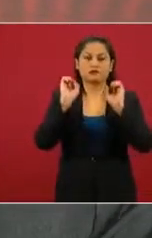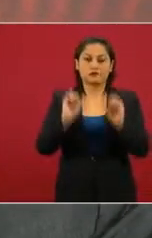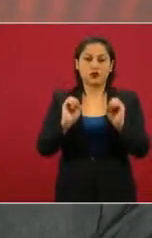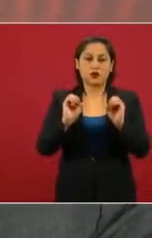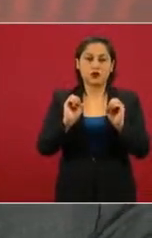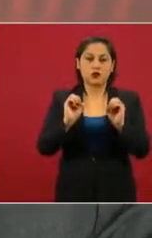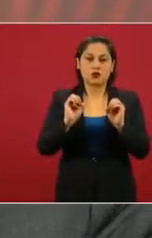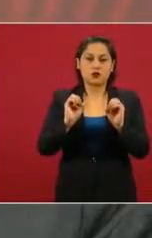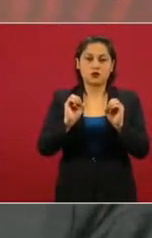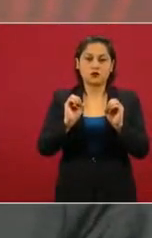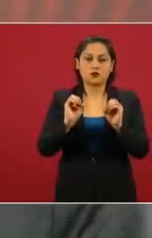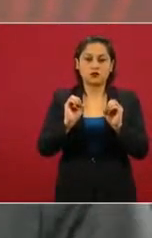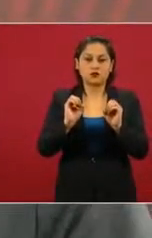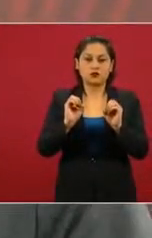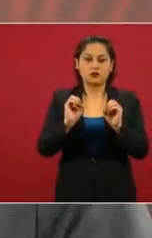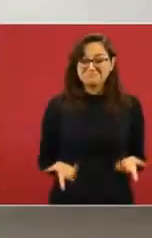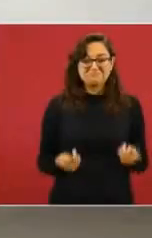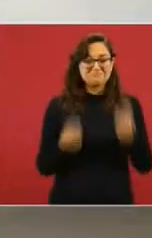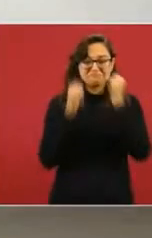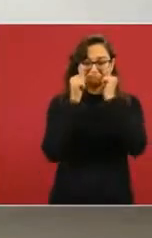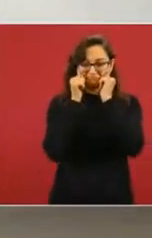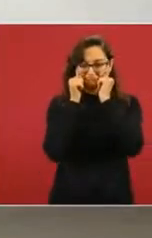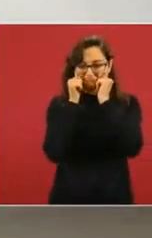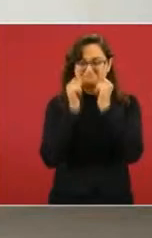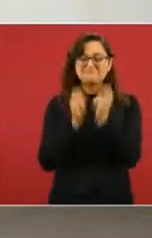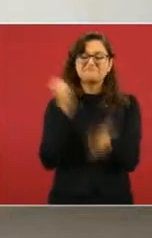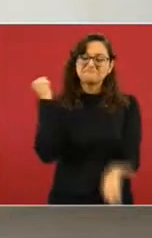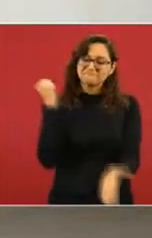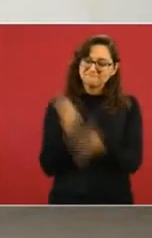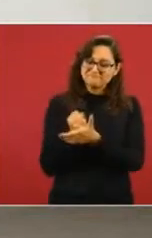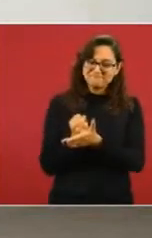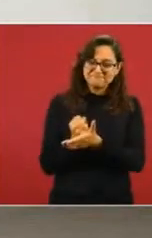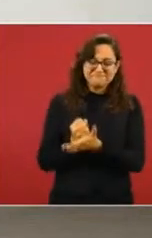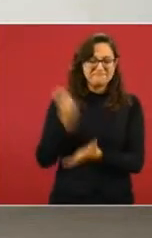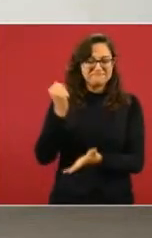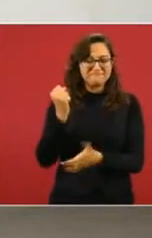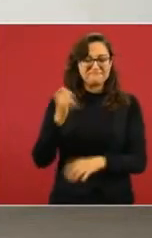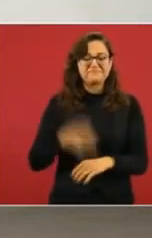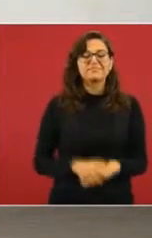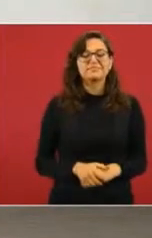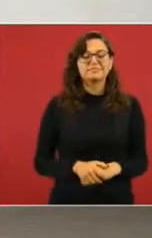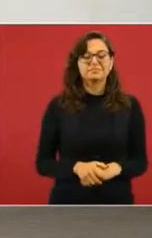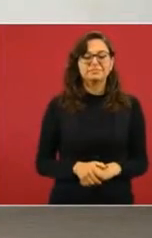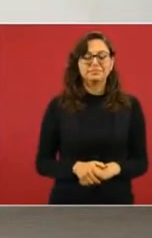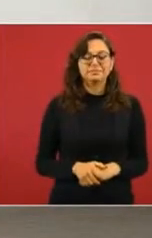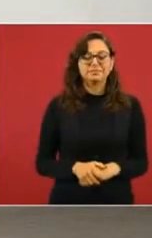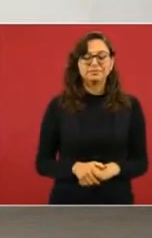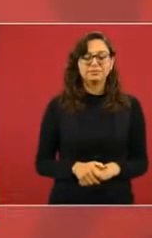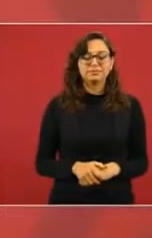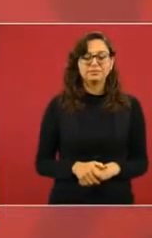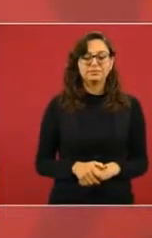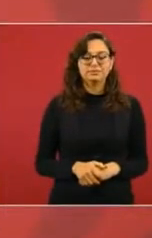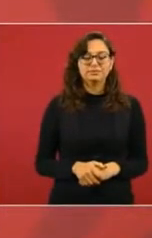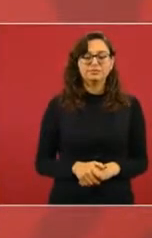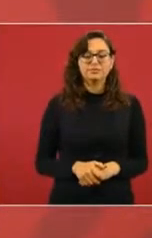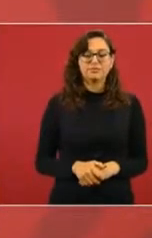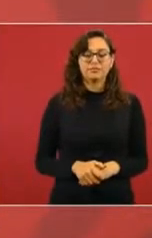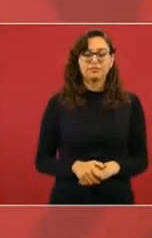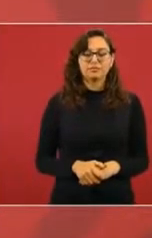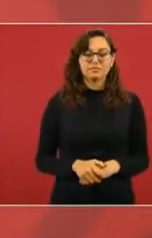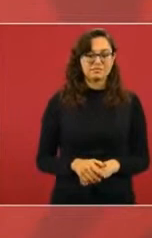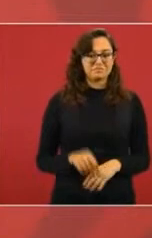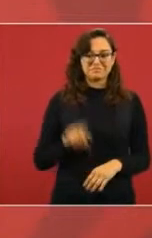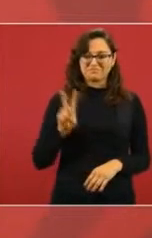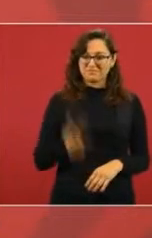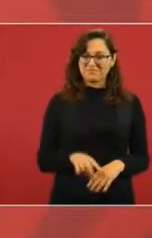PAN. En el segundo, por supuesto, es una pandemia. O sea, es una pandemia, es un problema de salud pública a